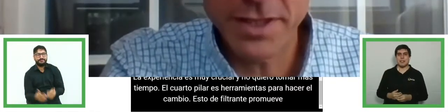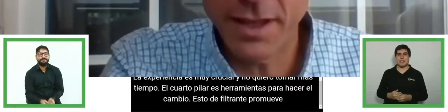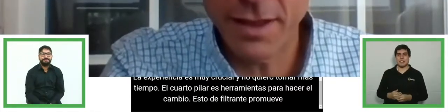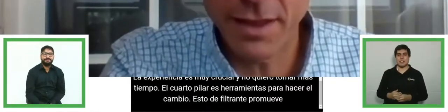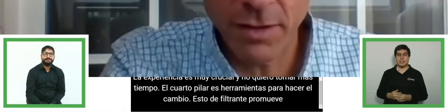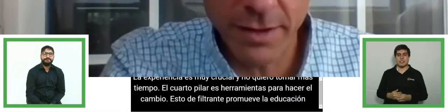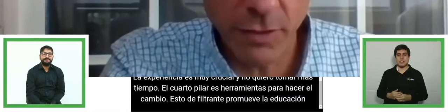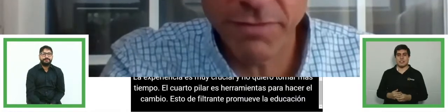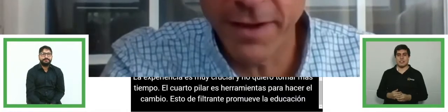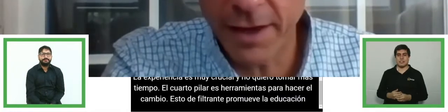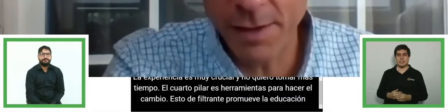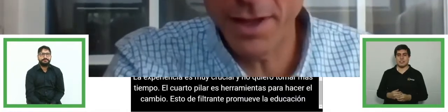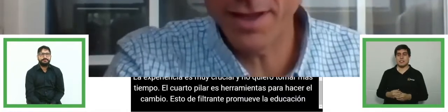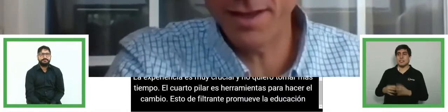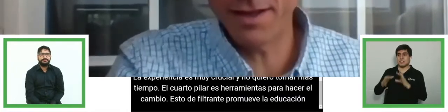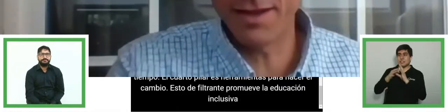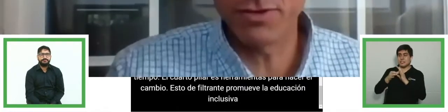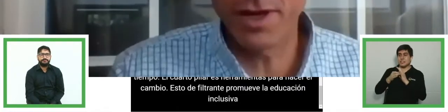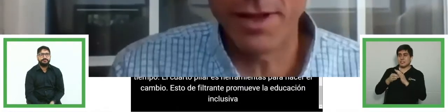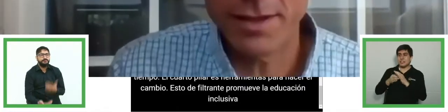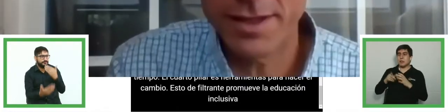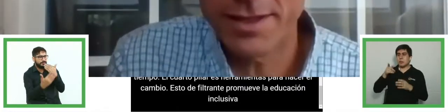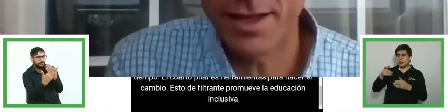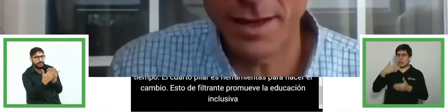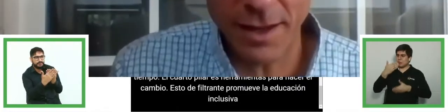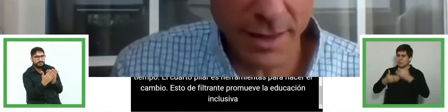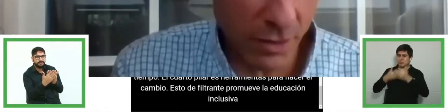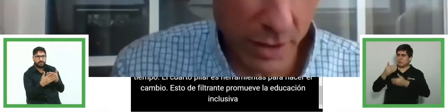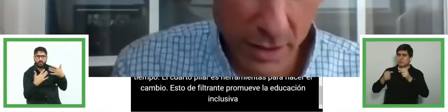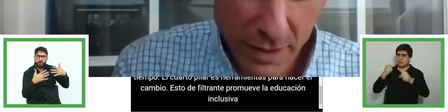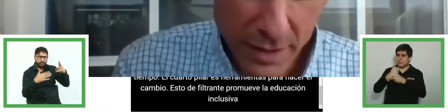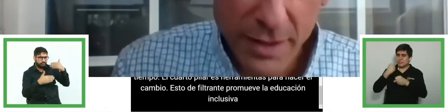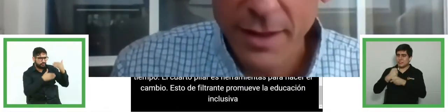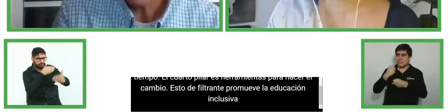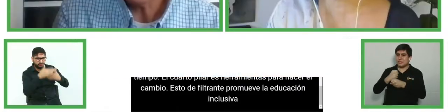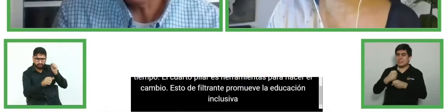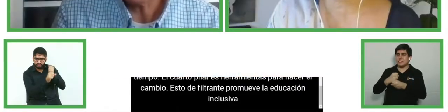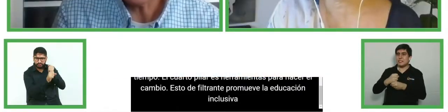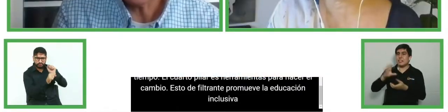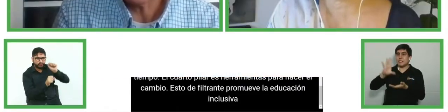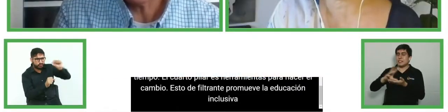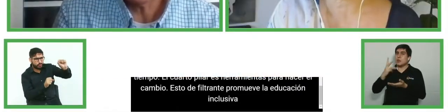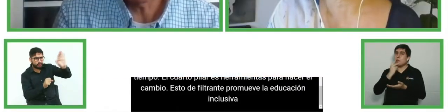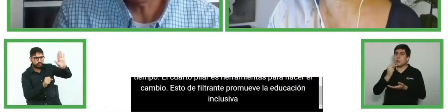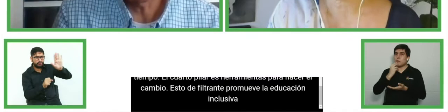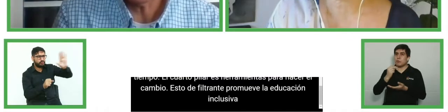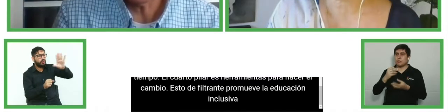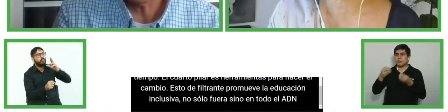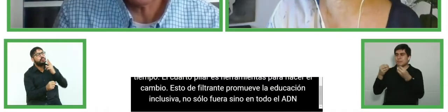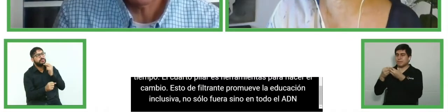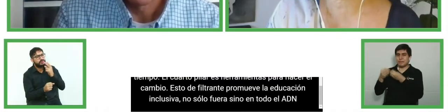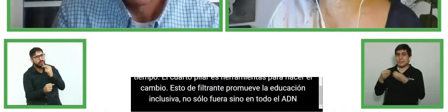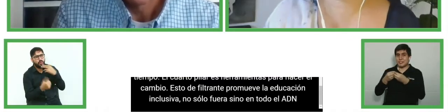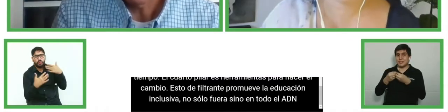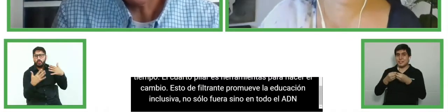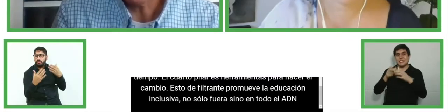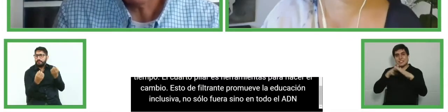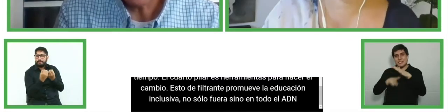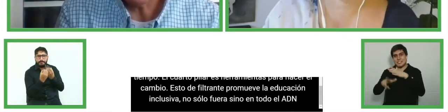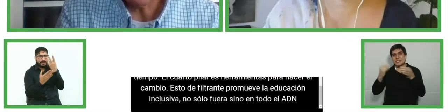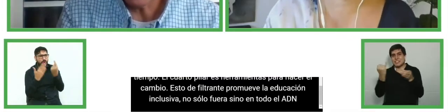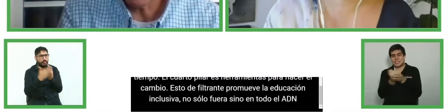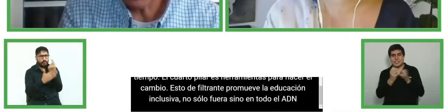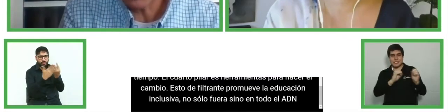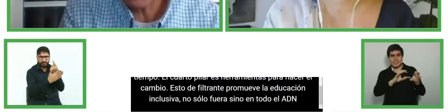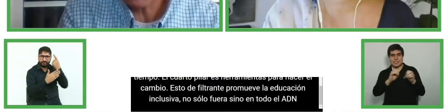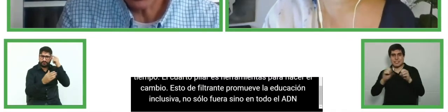Espectacular presentación, y doy fe realmente de los avances que se están haciendo en Israel en materia de accesibilidad a